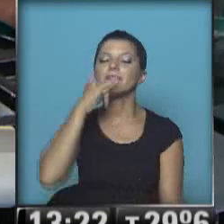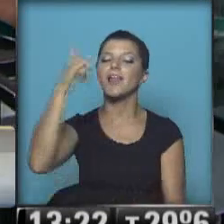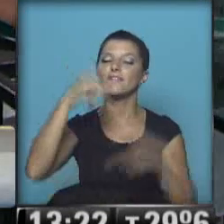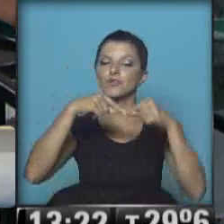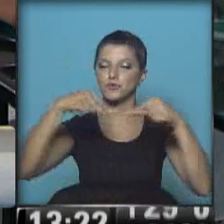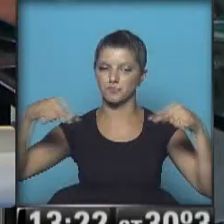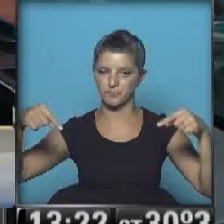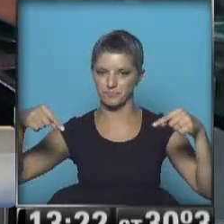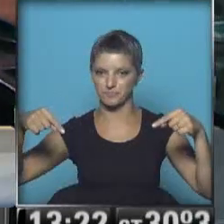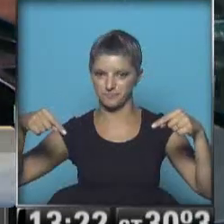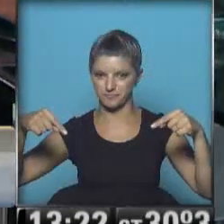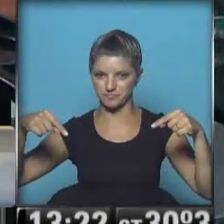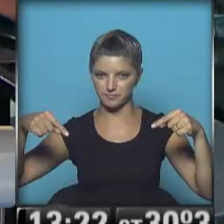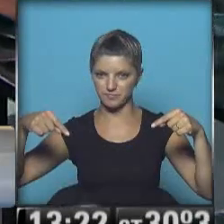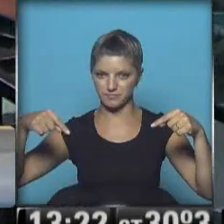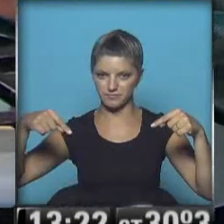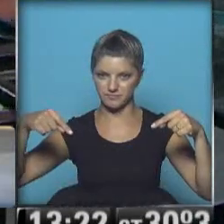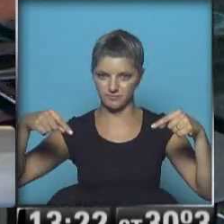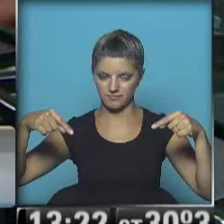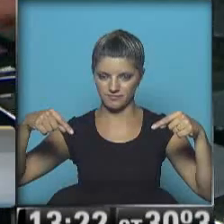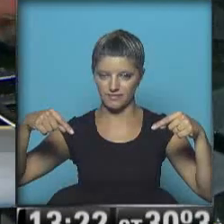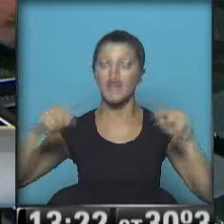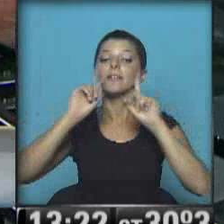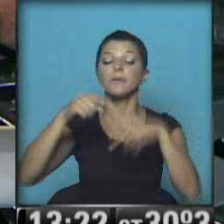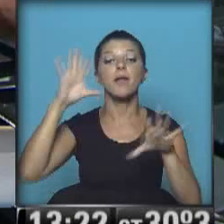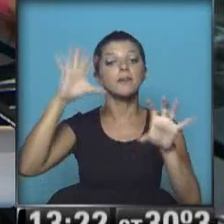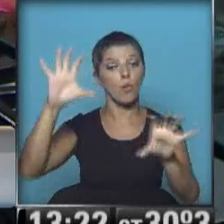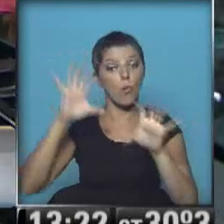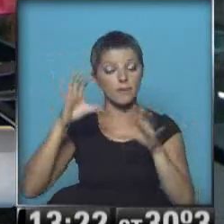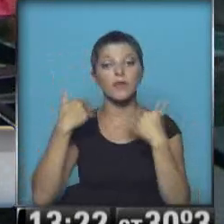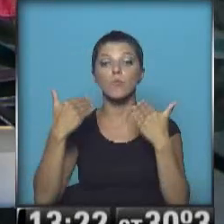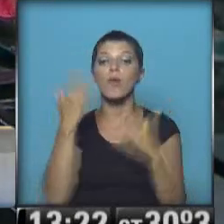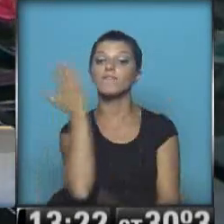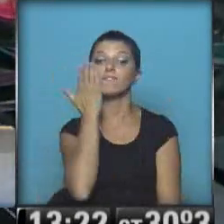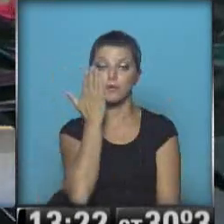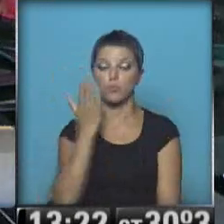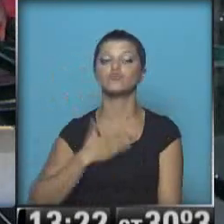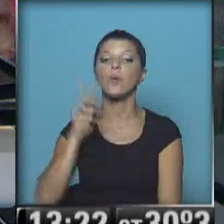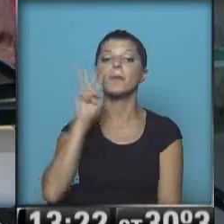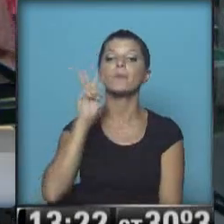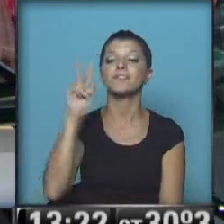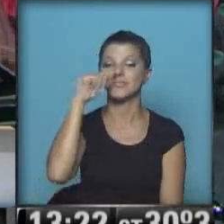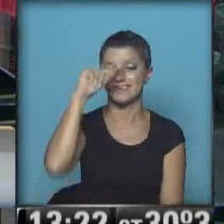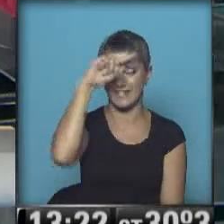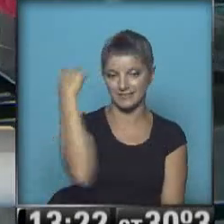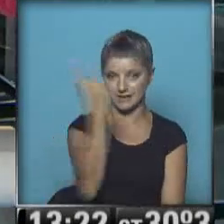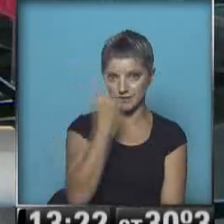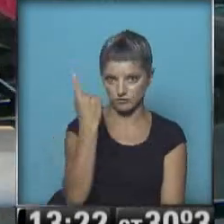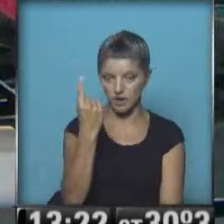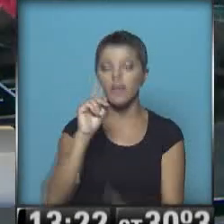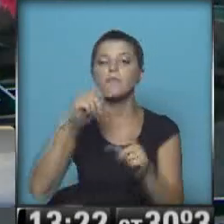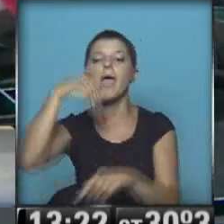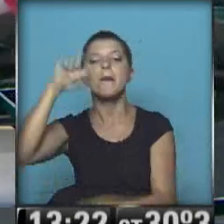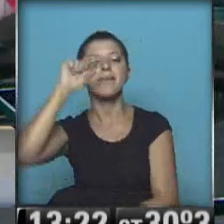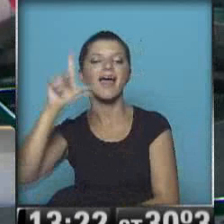1777 los teléfonos 453 00709 también recuerde que tienen la red social Facebook Yo veo visión 7 internacional a a Melisa